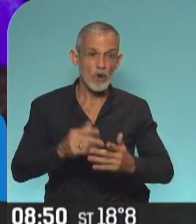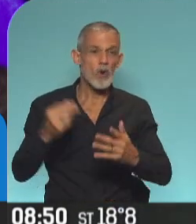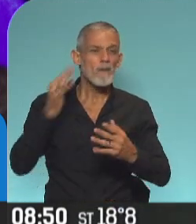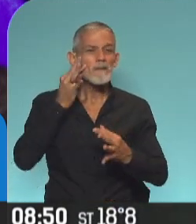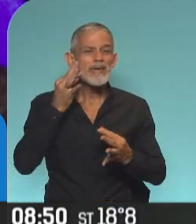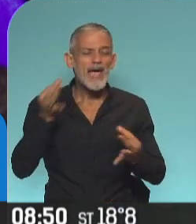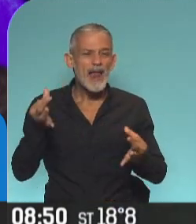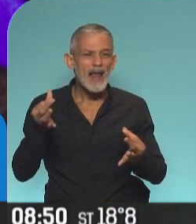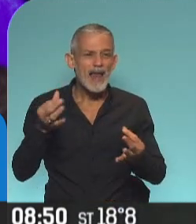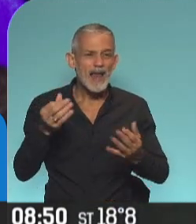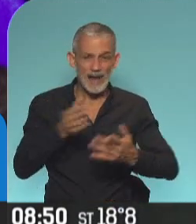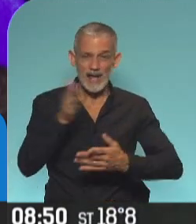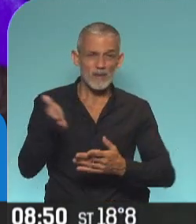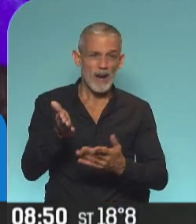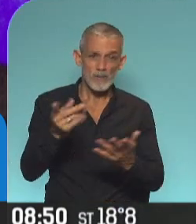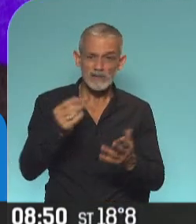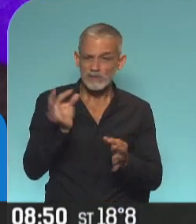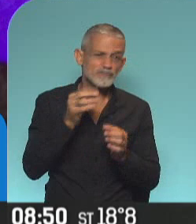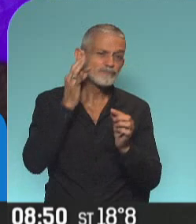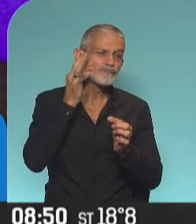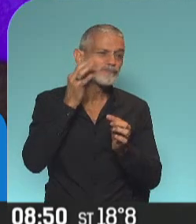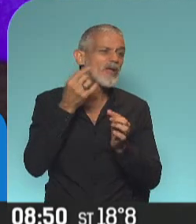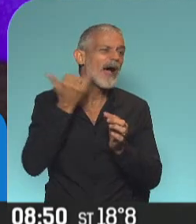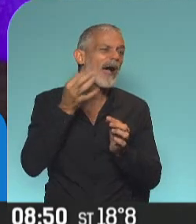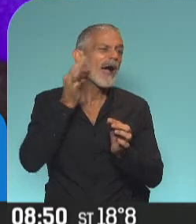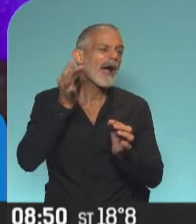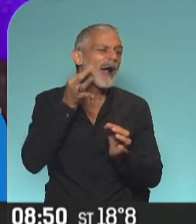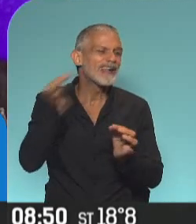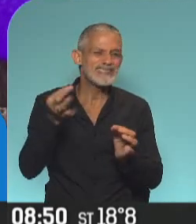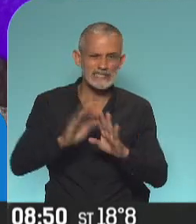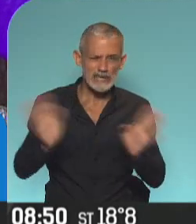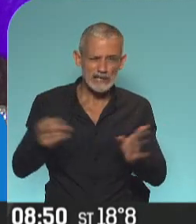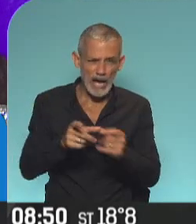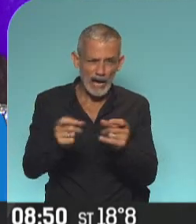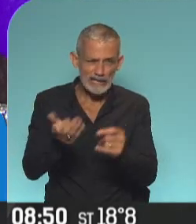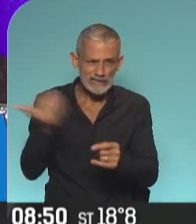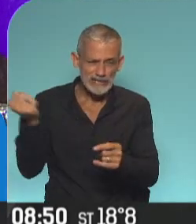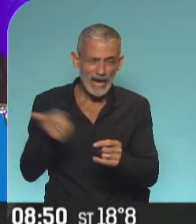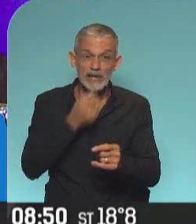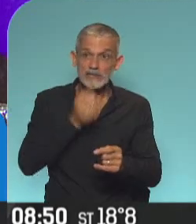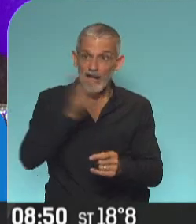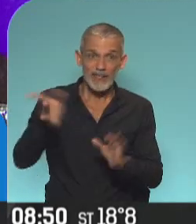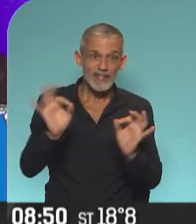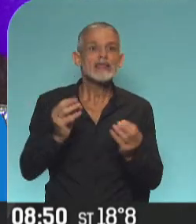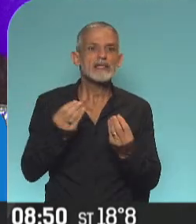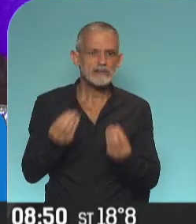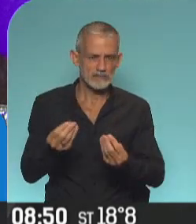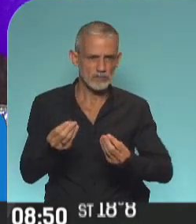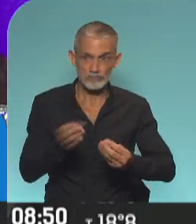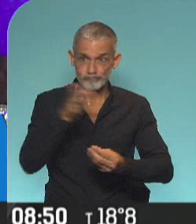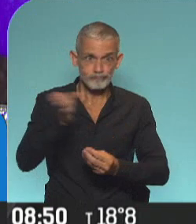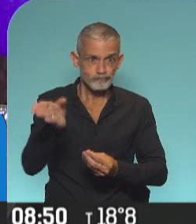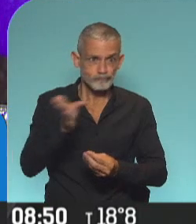los pacientes que van a ser un melanoma porque sacan un lunar citó antes y desapareció también la asistencia a los consultores dermatología